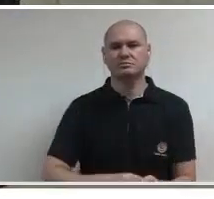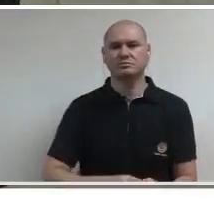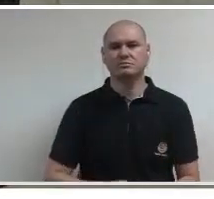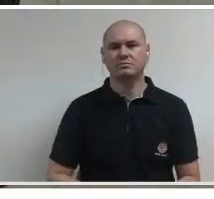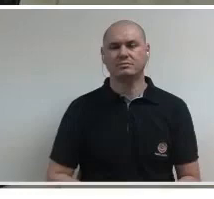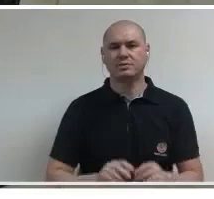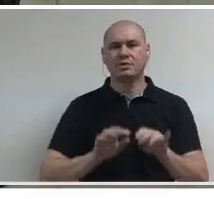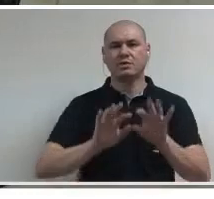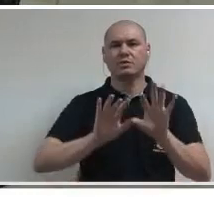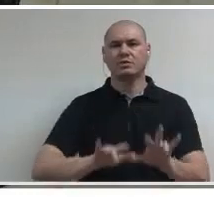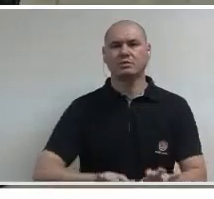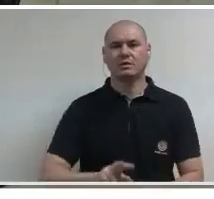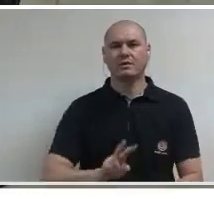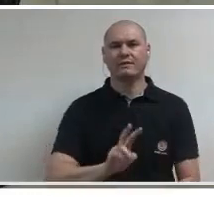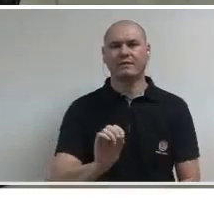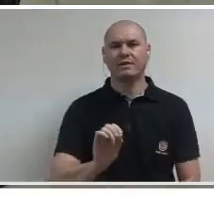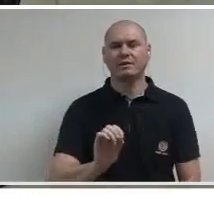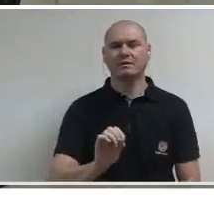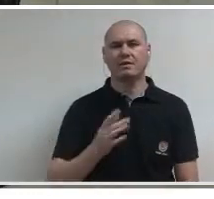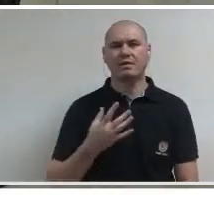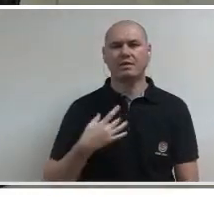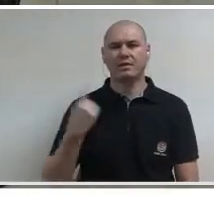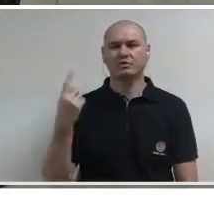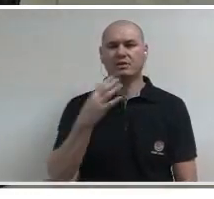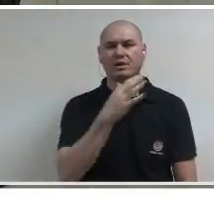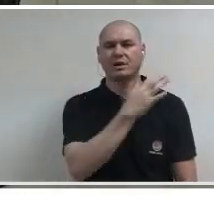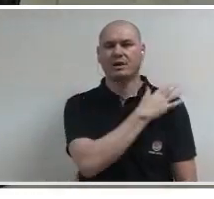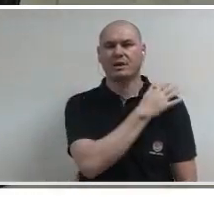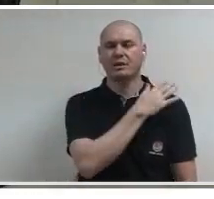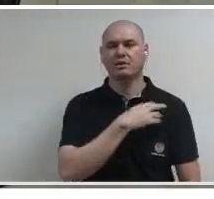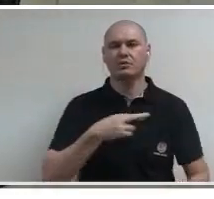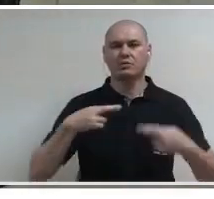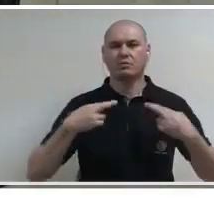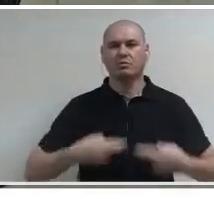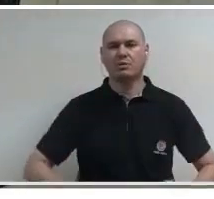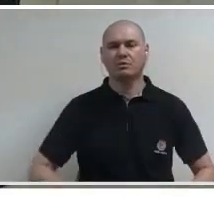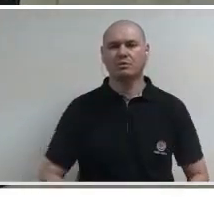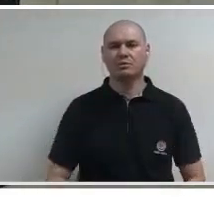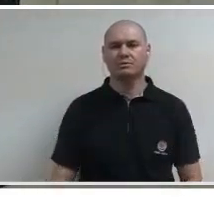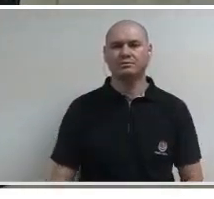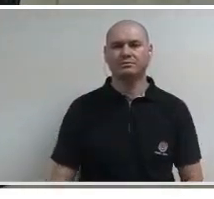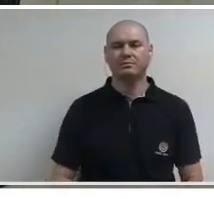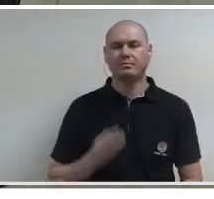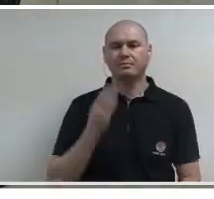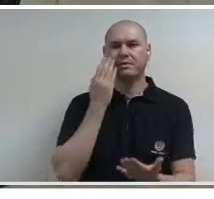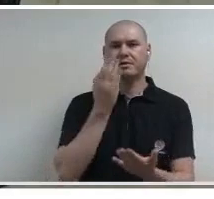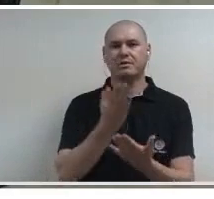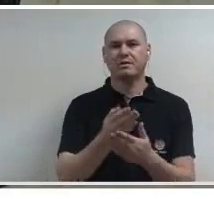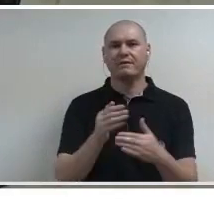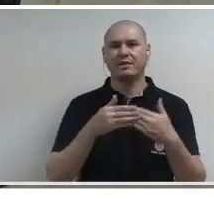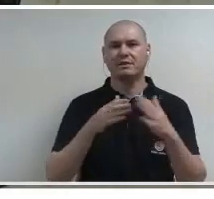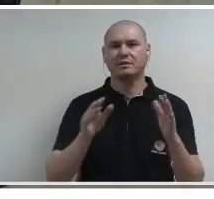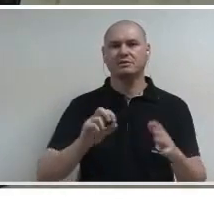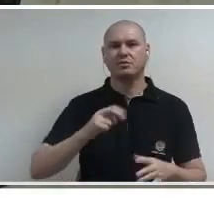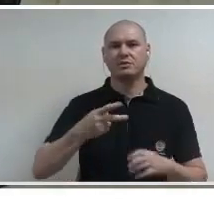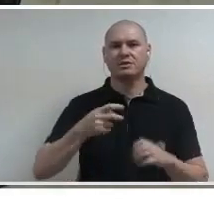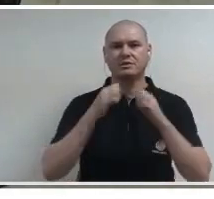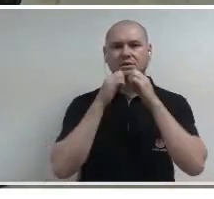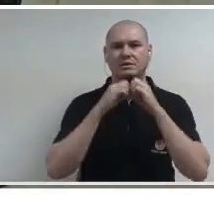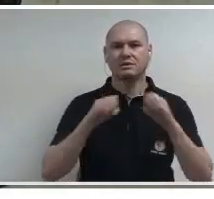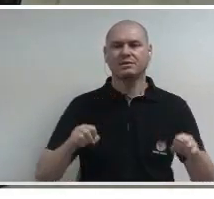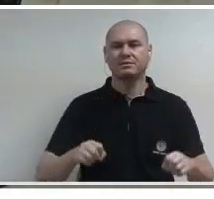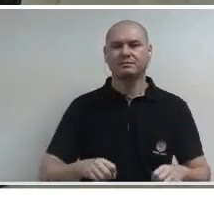Oye, esa jagüecha, un caño de notificación número 81, AOP número 20, recurso humano, Región